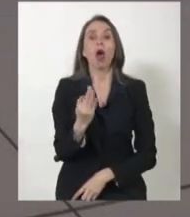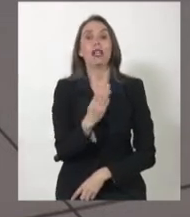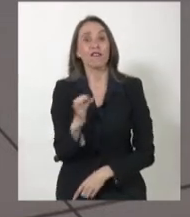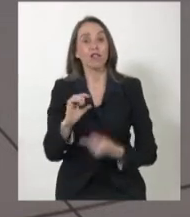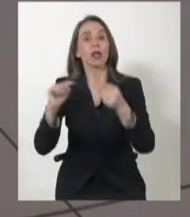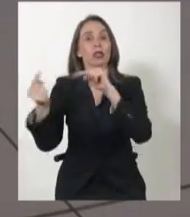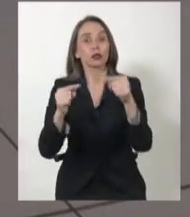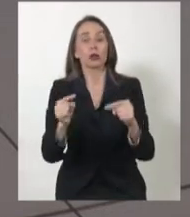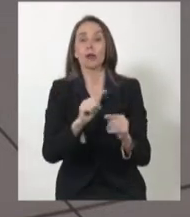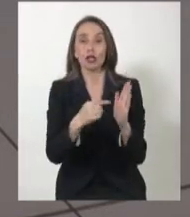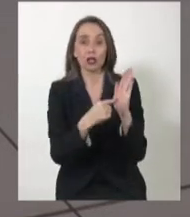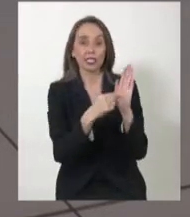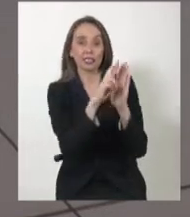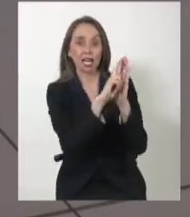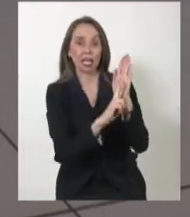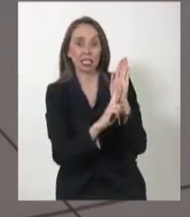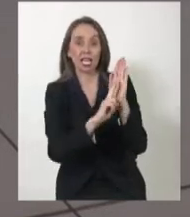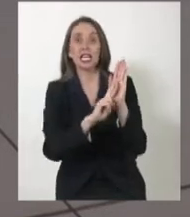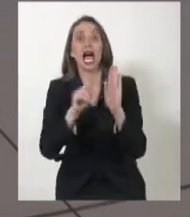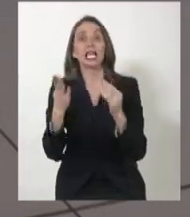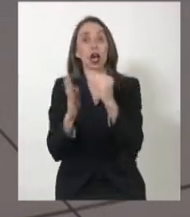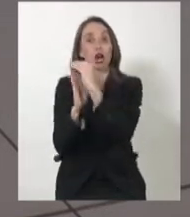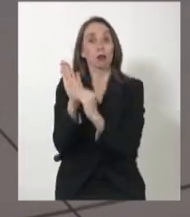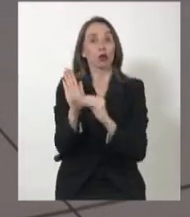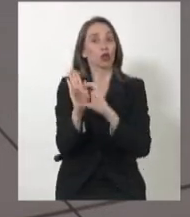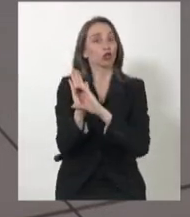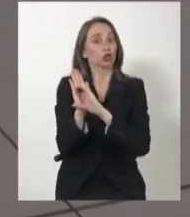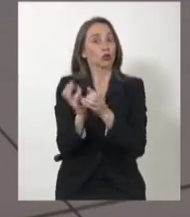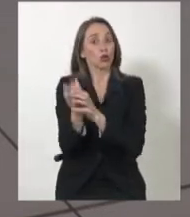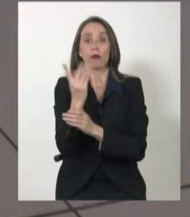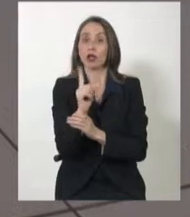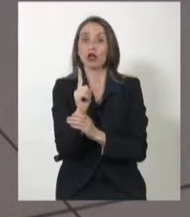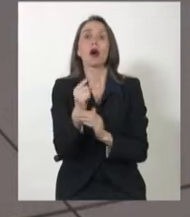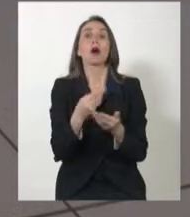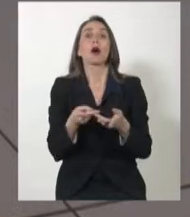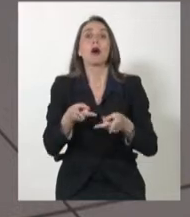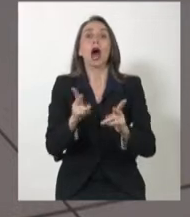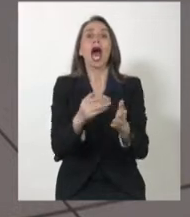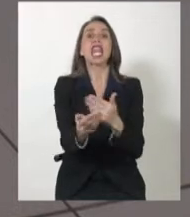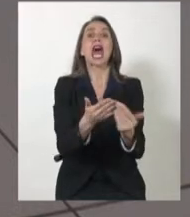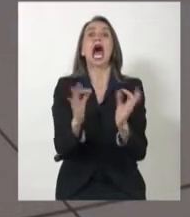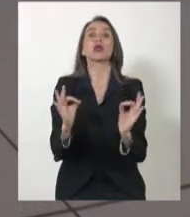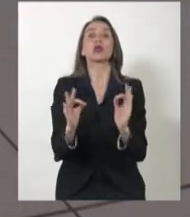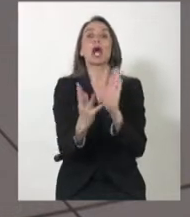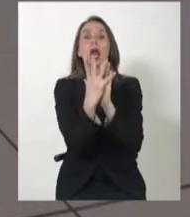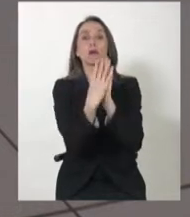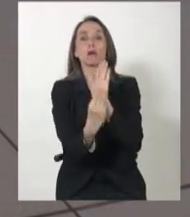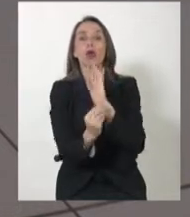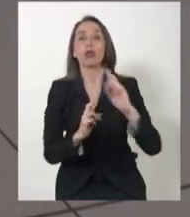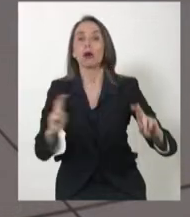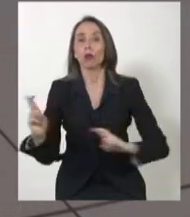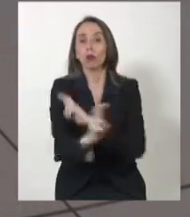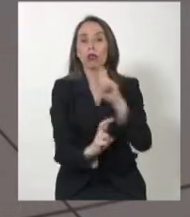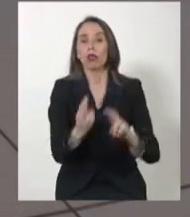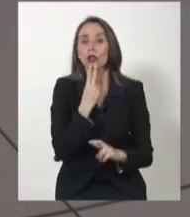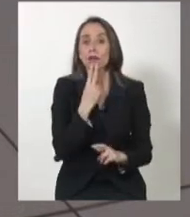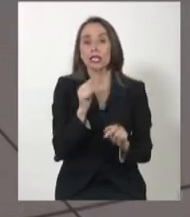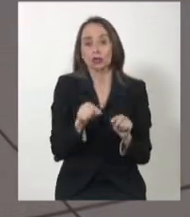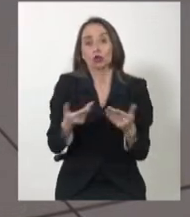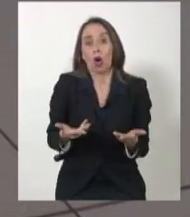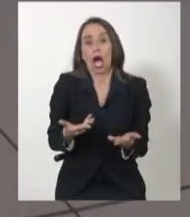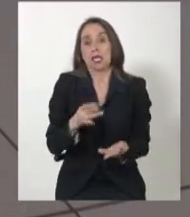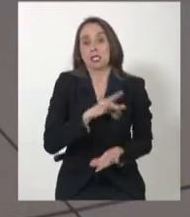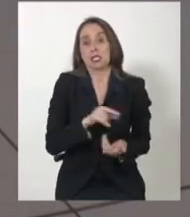pero no incorporar esas reglas que lo que han hecho es naturalizar un modelo de convivencia que es el que nos tiene como nos